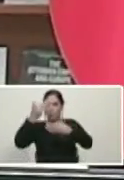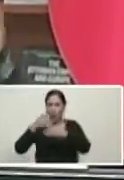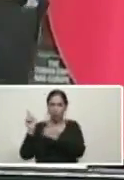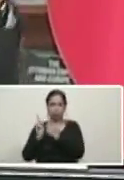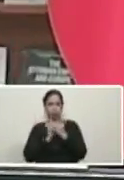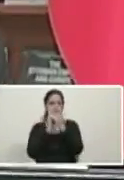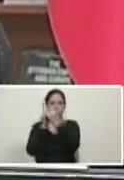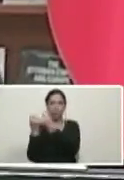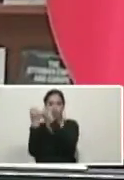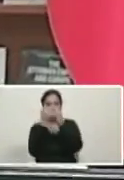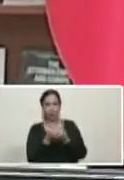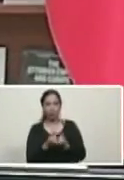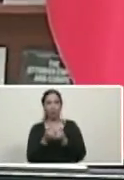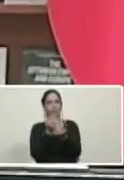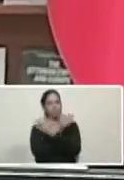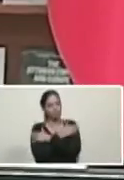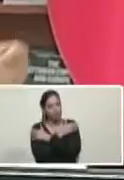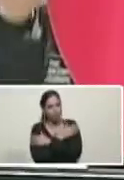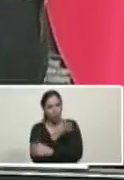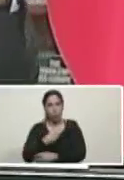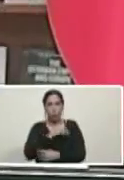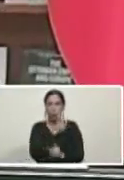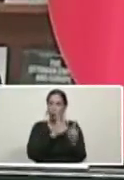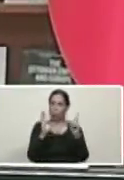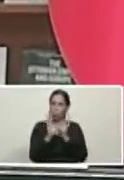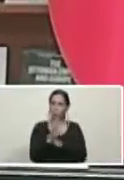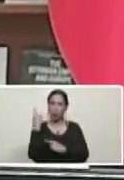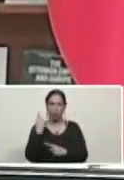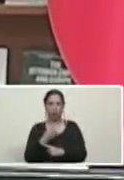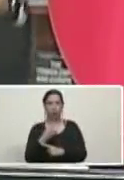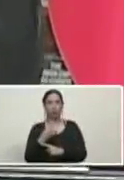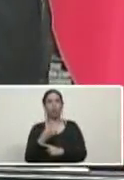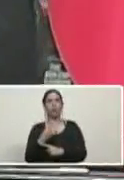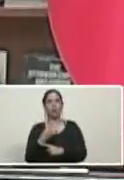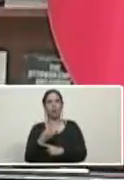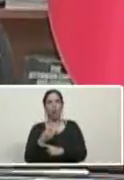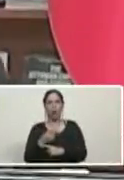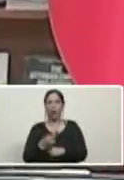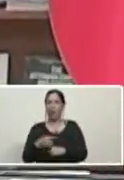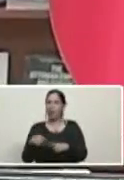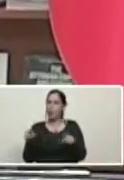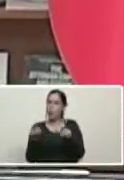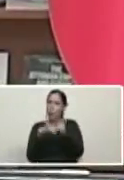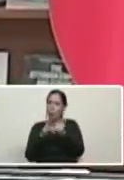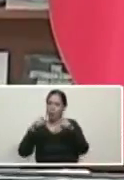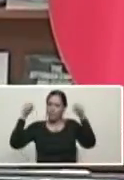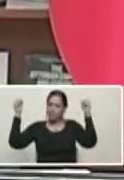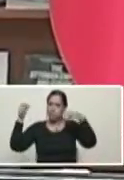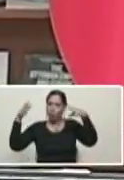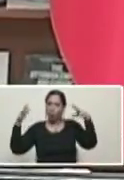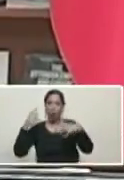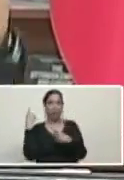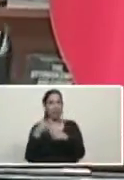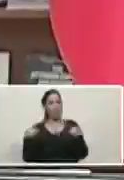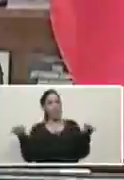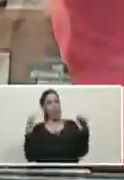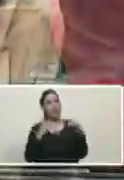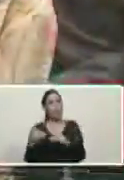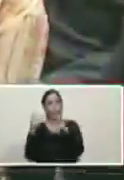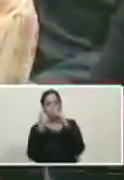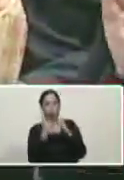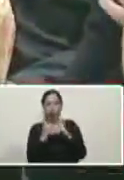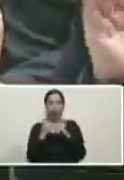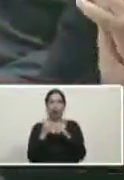financiera, abrazándonos a nuestra cultura, que nuestra gran bomba atómica es la diversidad cultural venezolana, que el